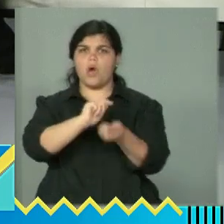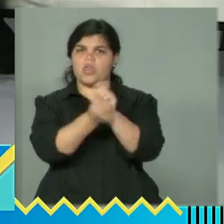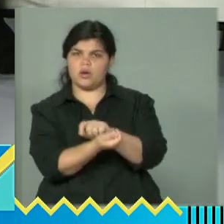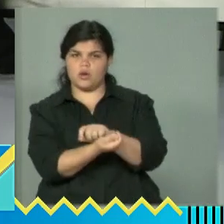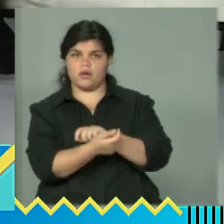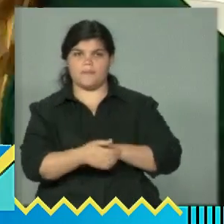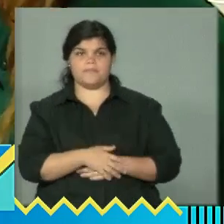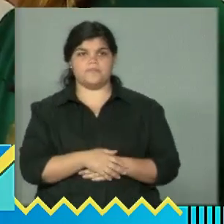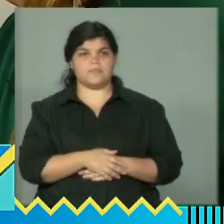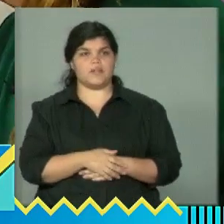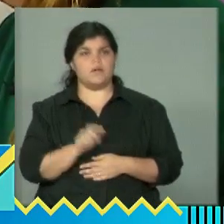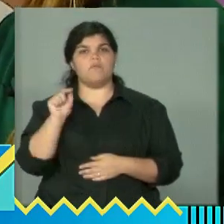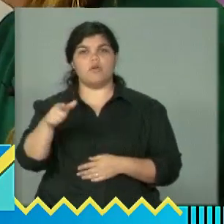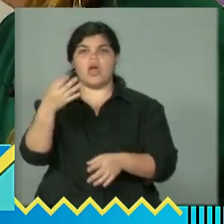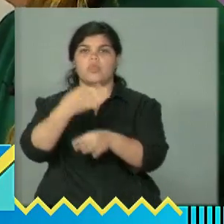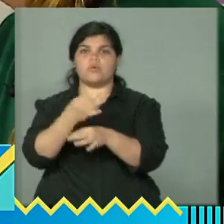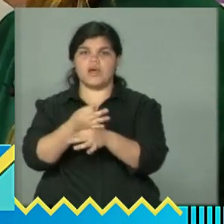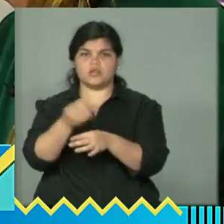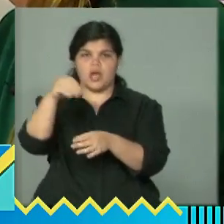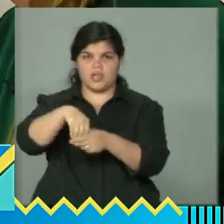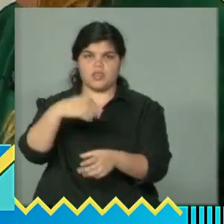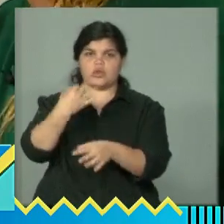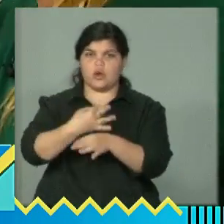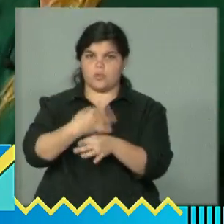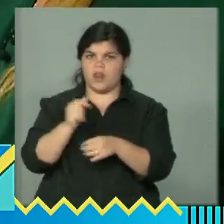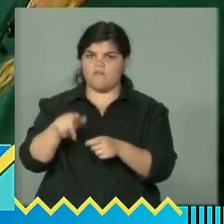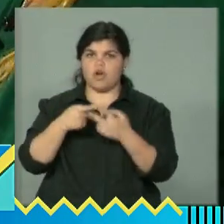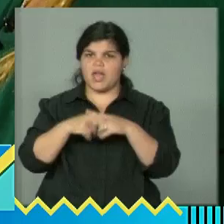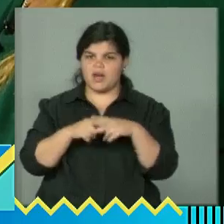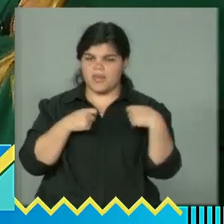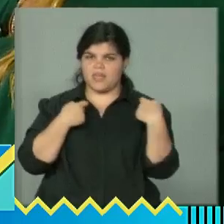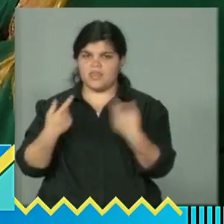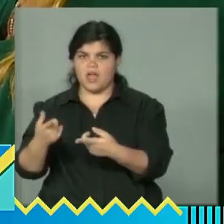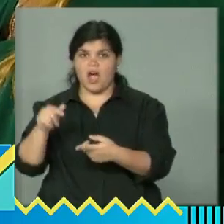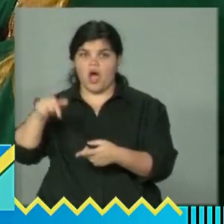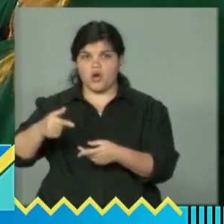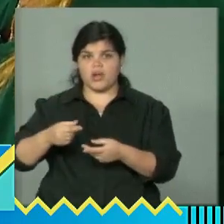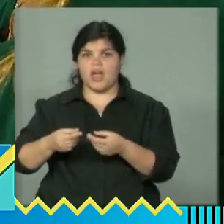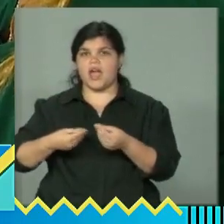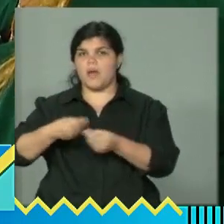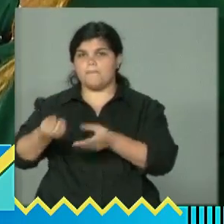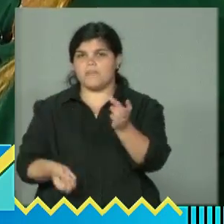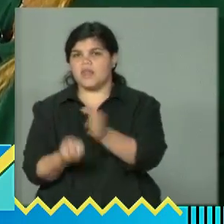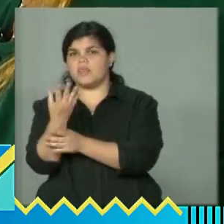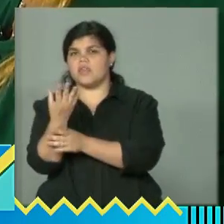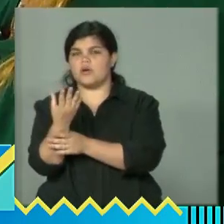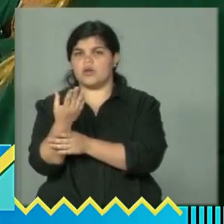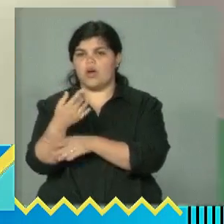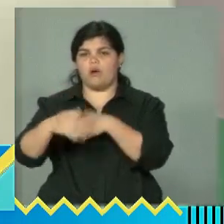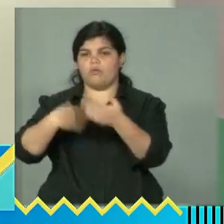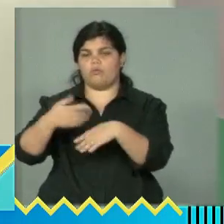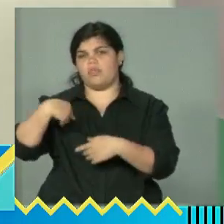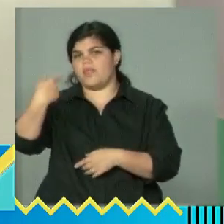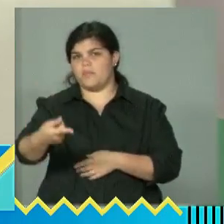Vos cuando recibiste educación dentro de la escuela, sí, ¿sentís que tuviste las herramientas para poder ser hoy una emprendedora o las tuviste después?